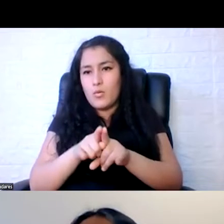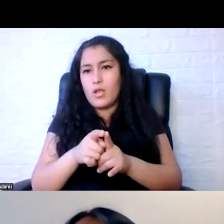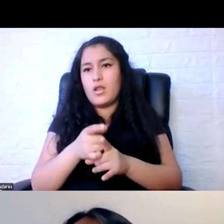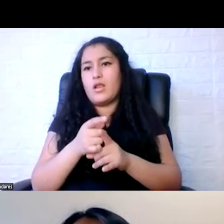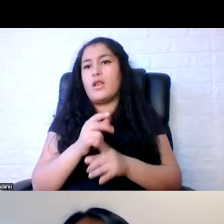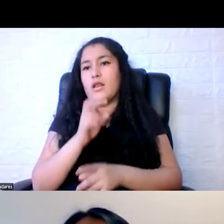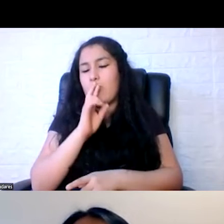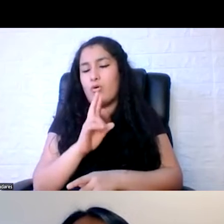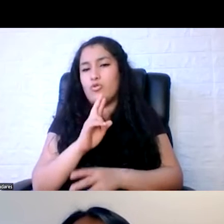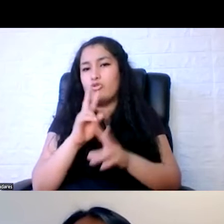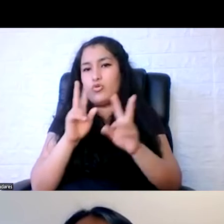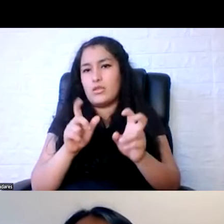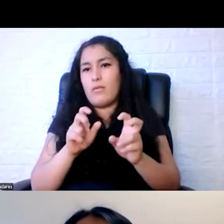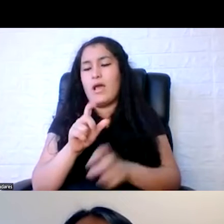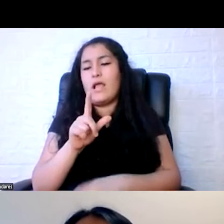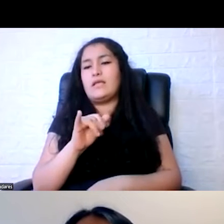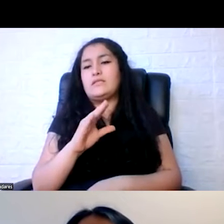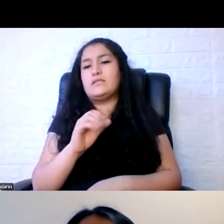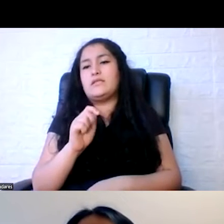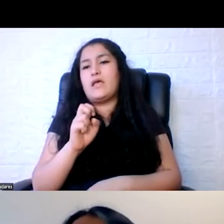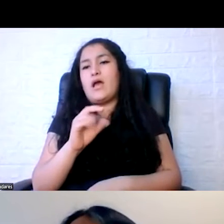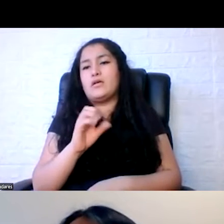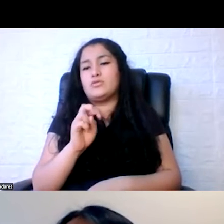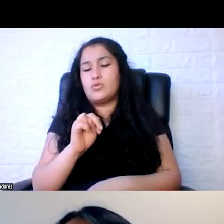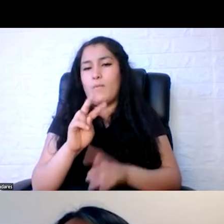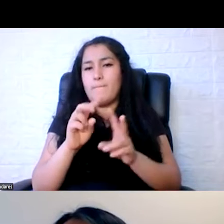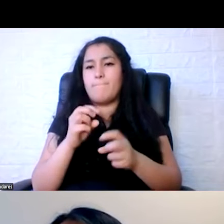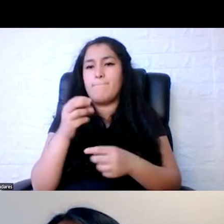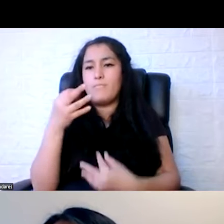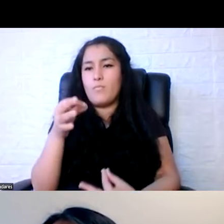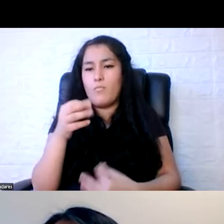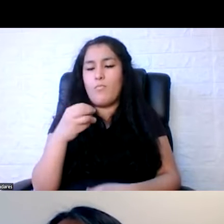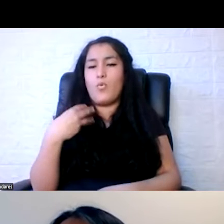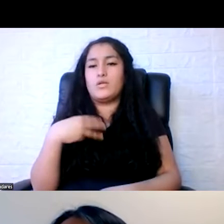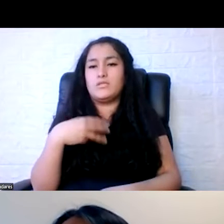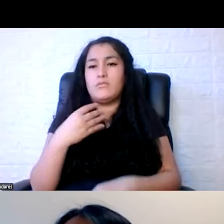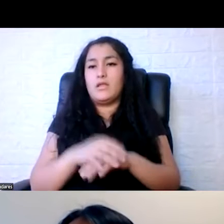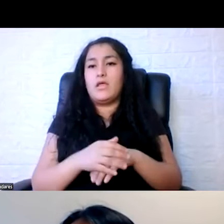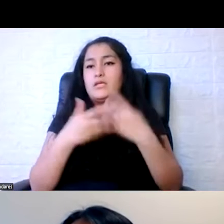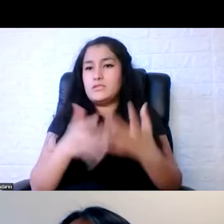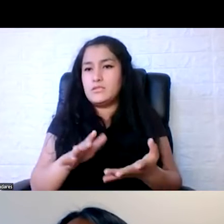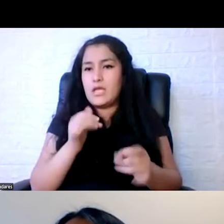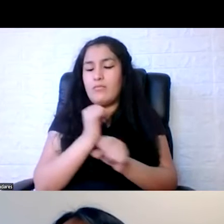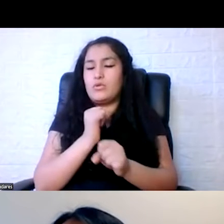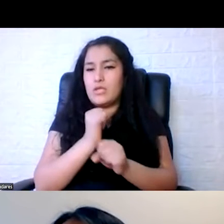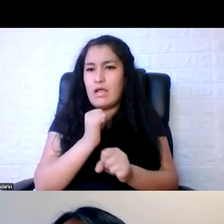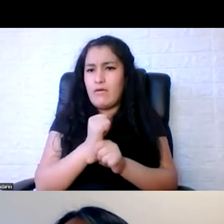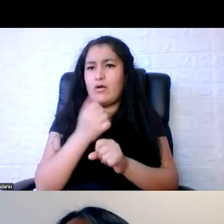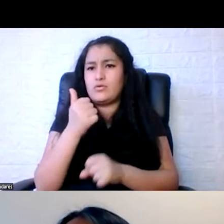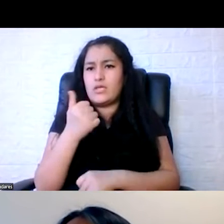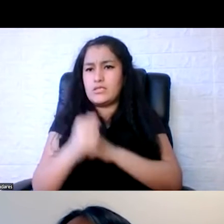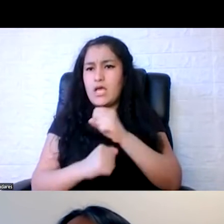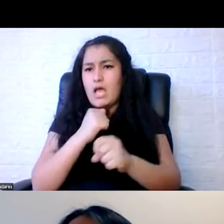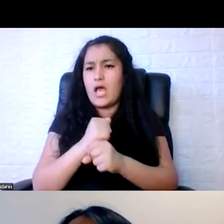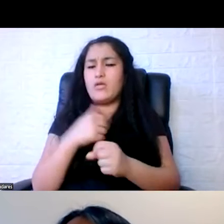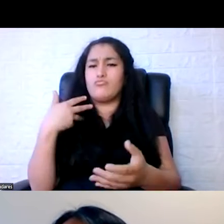municipalidad. Por decirlo muy rápidamente, ¿no?, en ese contexto hemos estado trabajando los últimos 6 años como organización con las